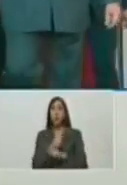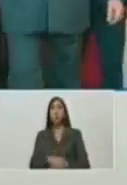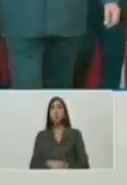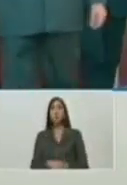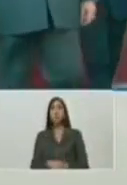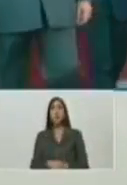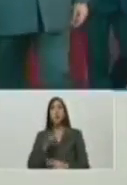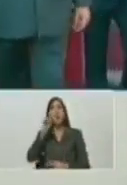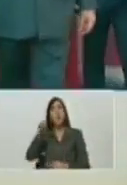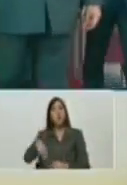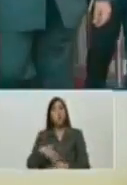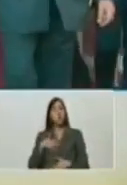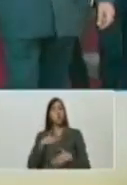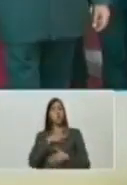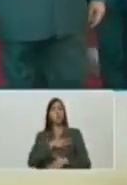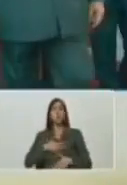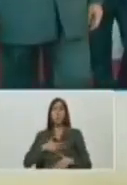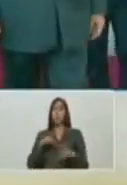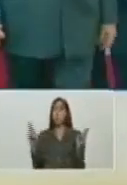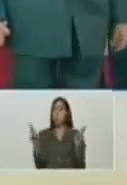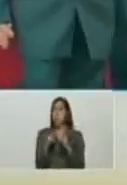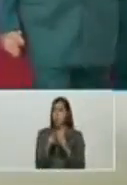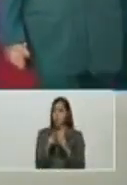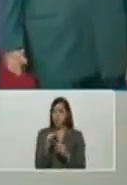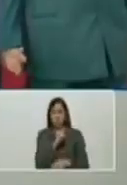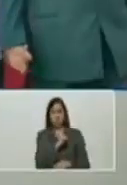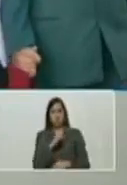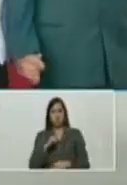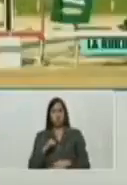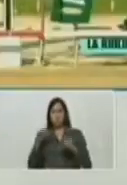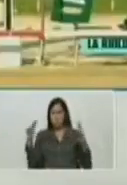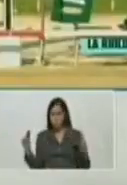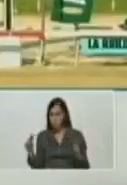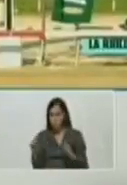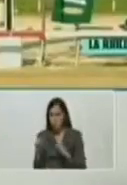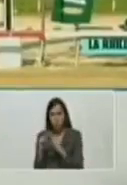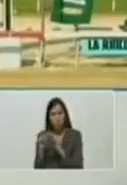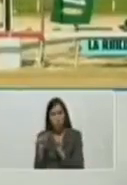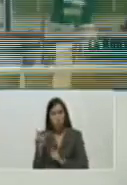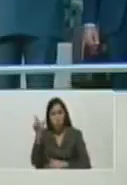el placer de conocer personalmente a